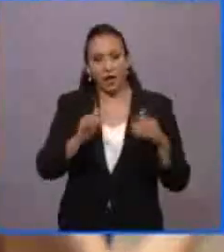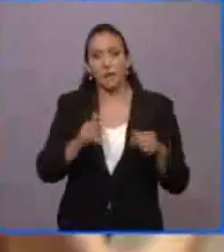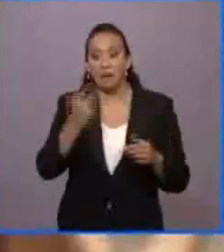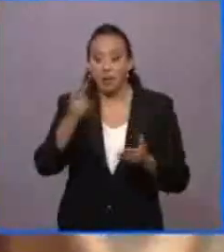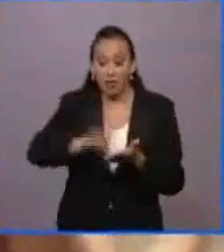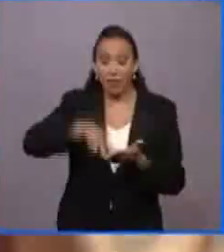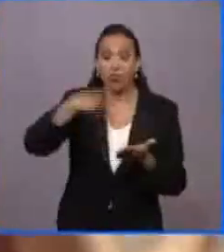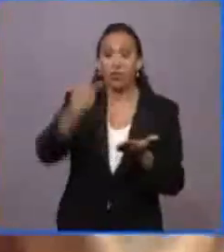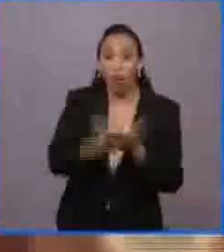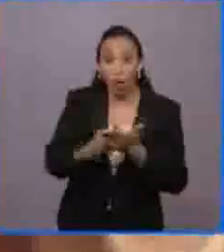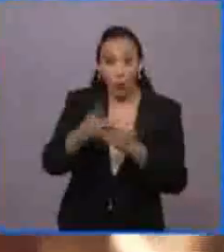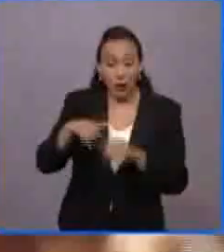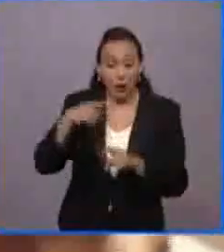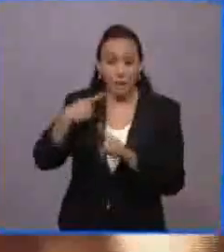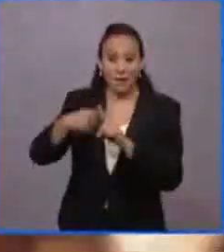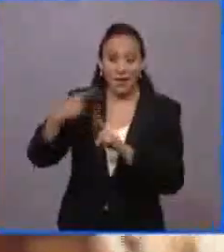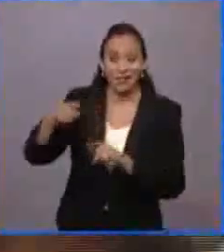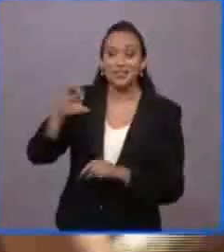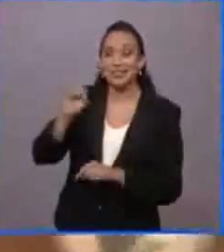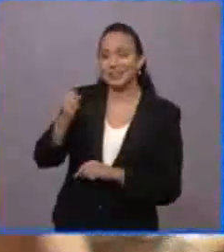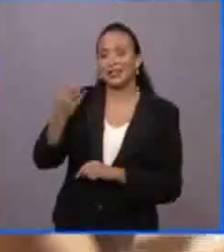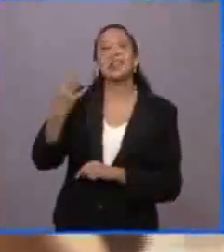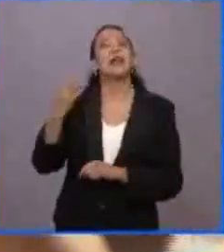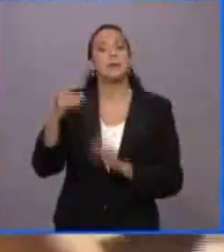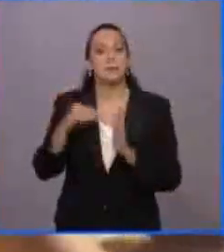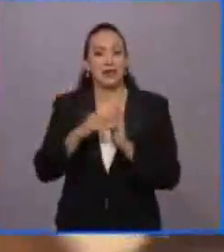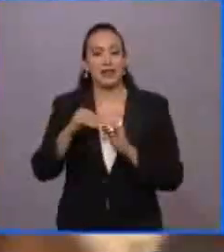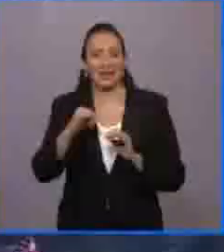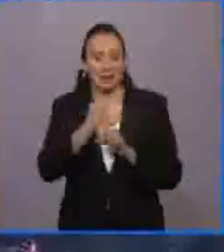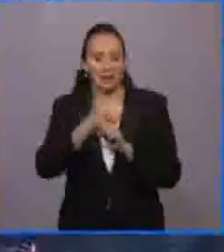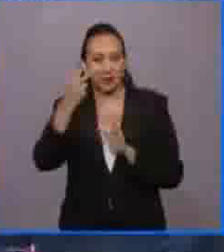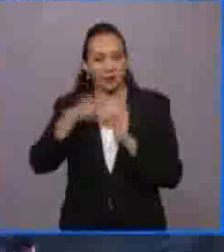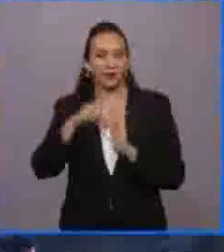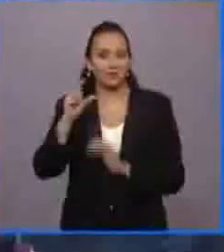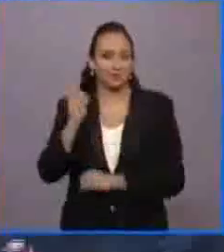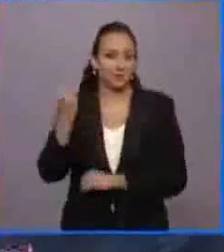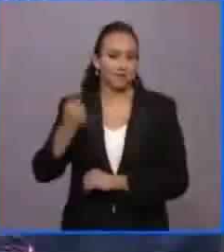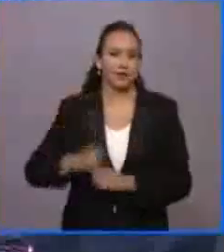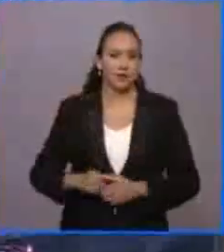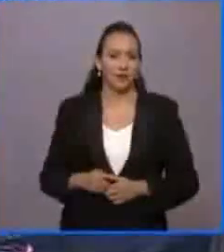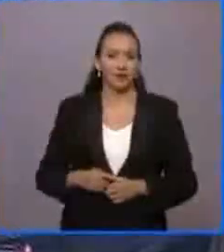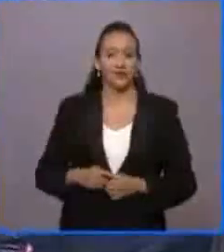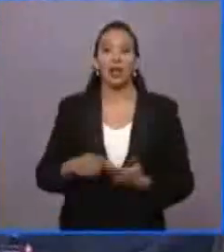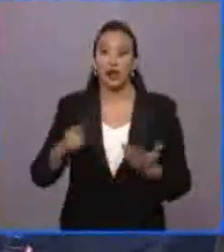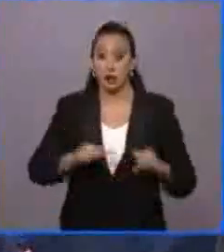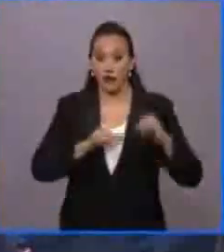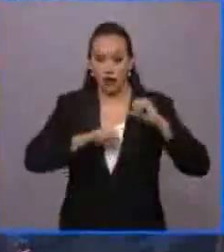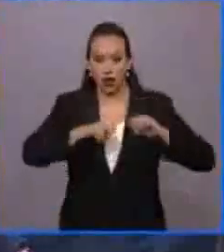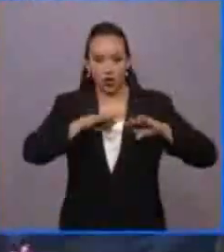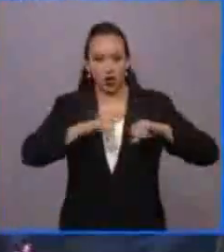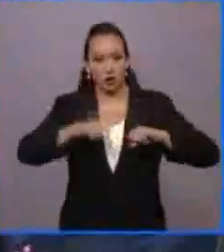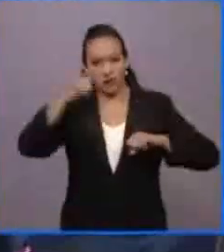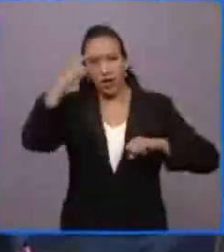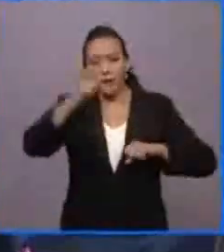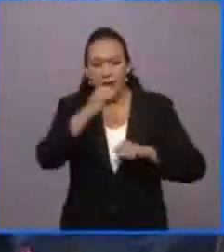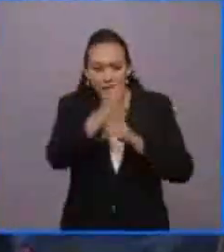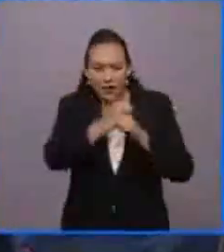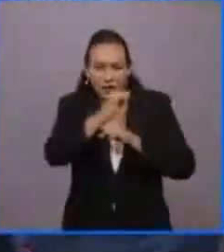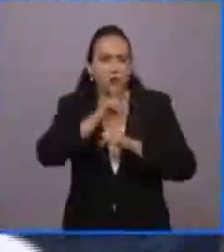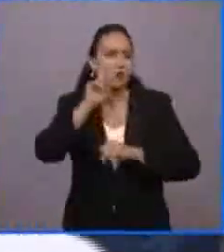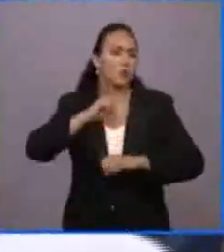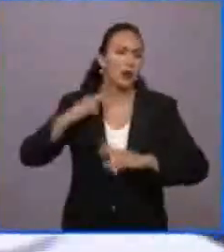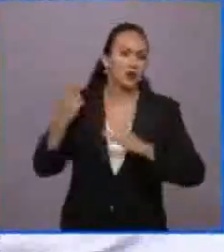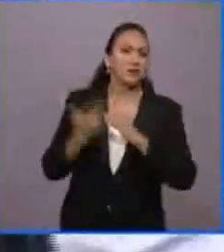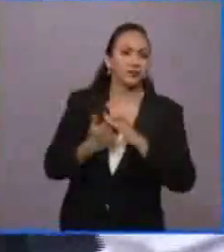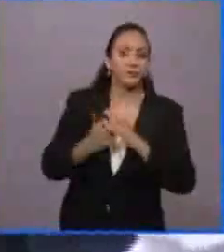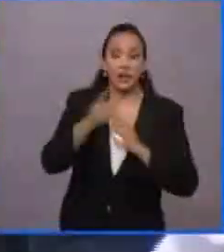de las 7,060 investigaciones de 2021. El Observatorio Ciudadano Nacional del Feminicidio